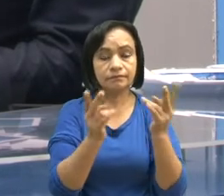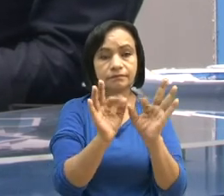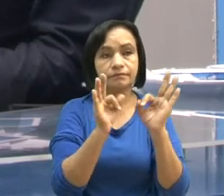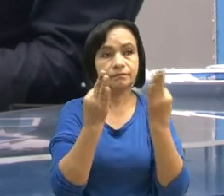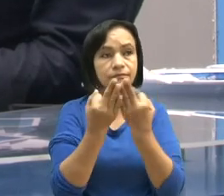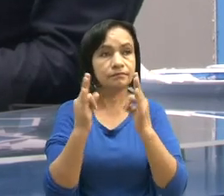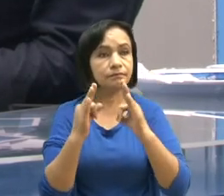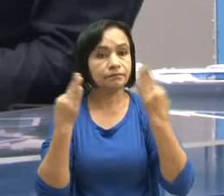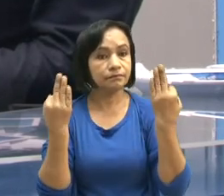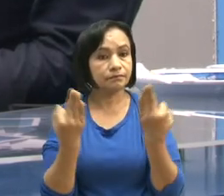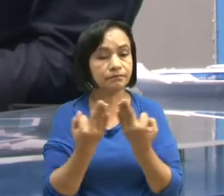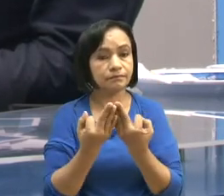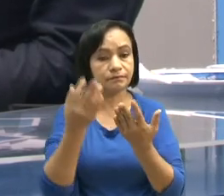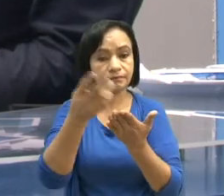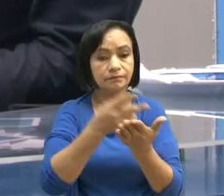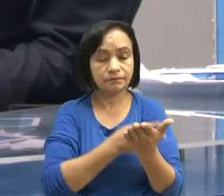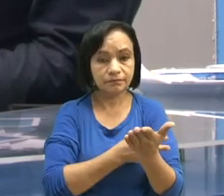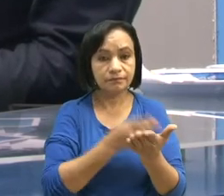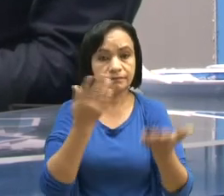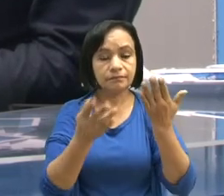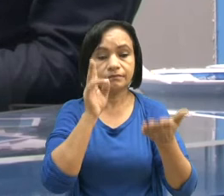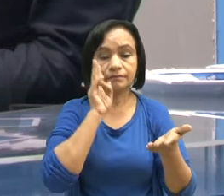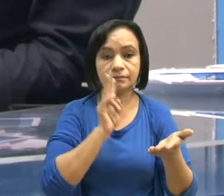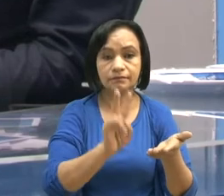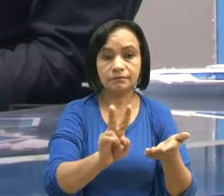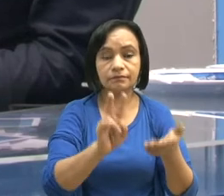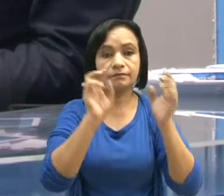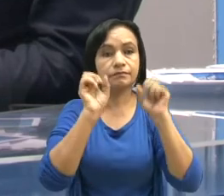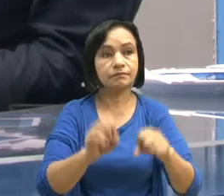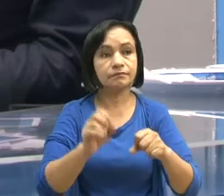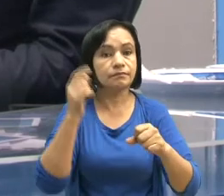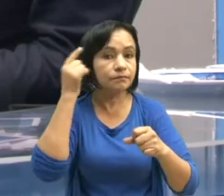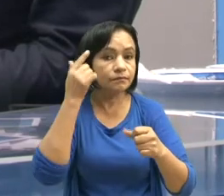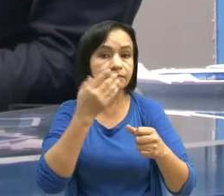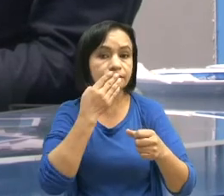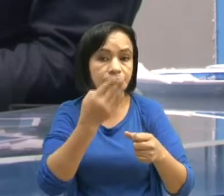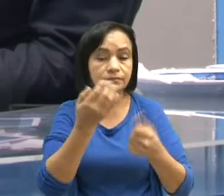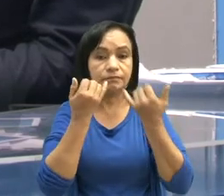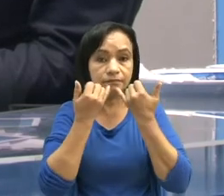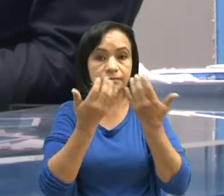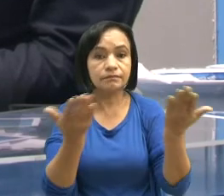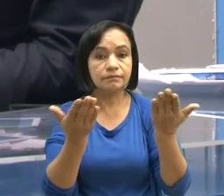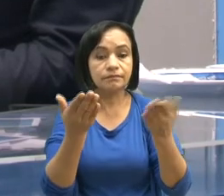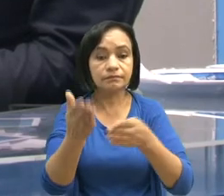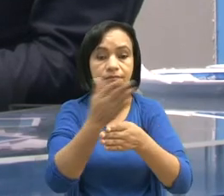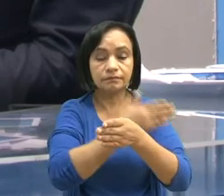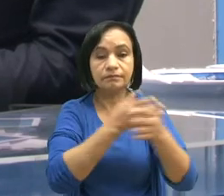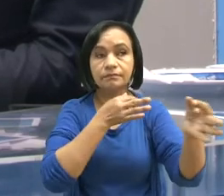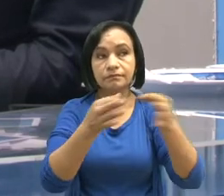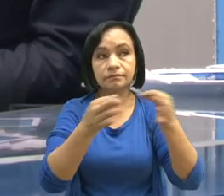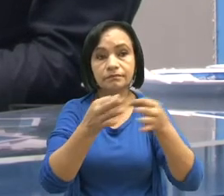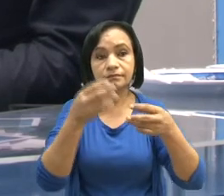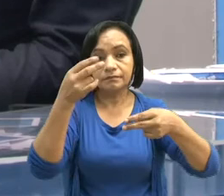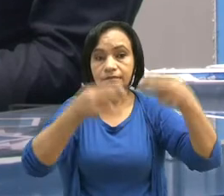Entonces, son proyectos que por donde los veamos, creo que son buenas nuevas. Como te digo, incluso